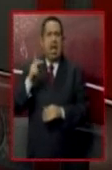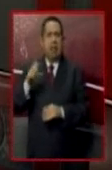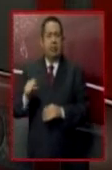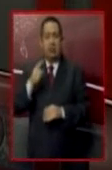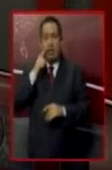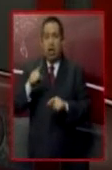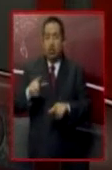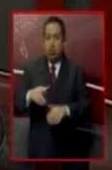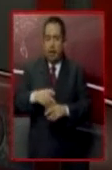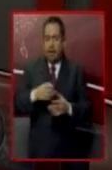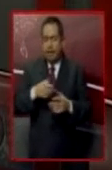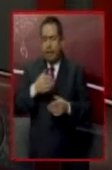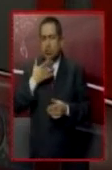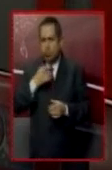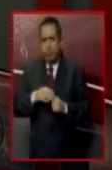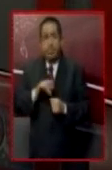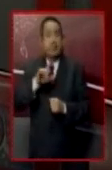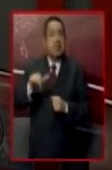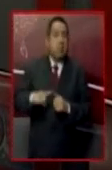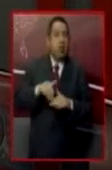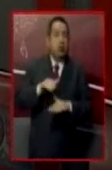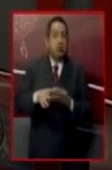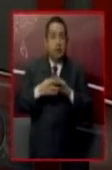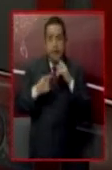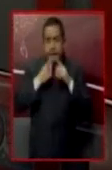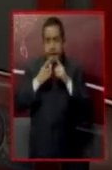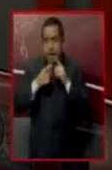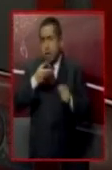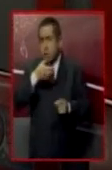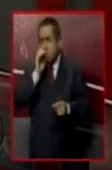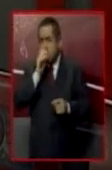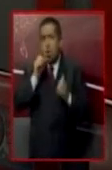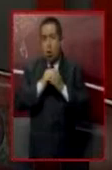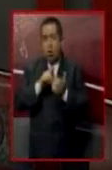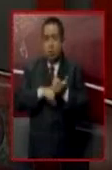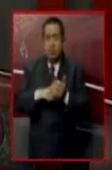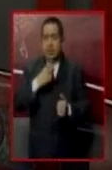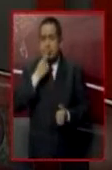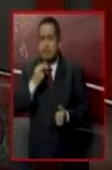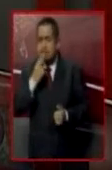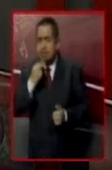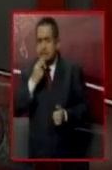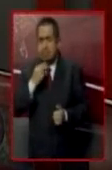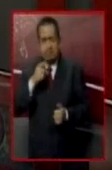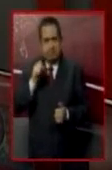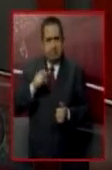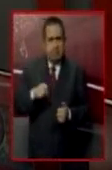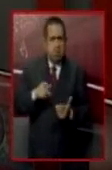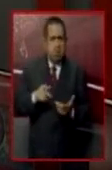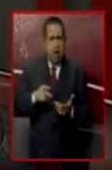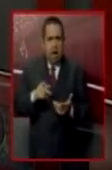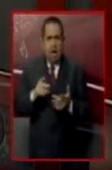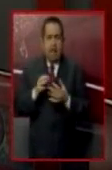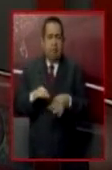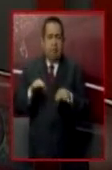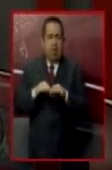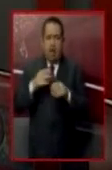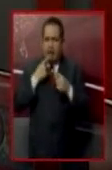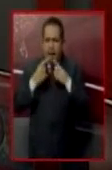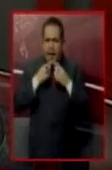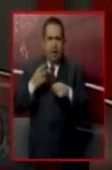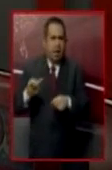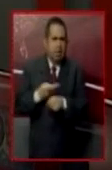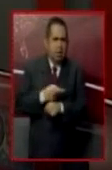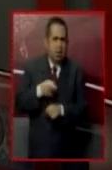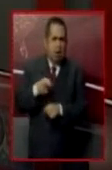las gasolinas. Posteriormente continuó la discusión del impuesto especial sobre producción y servicios, mismo dictamen, pero ahora relativo al impuesto a las